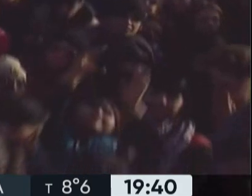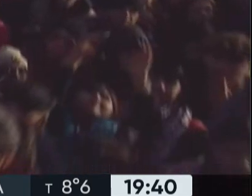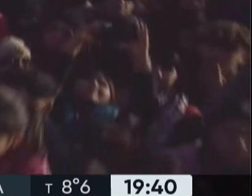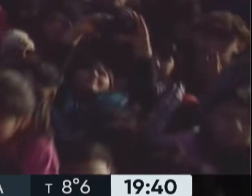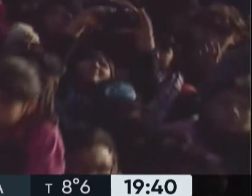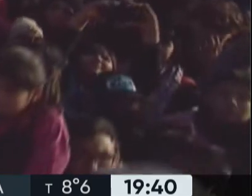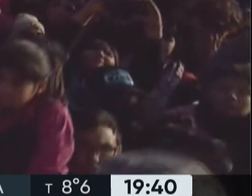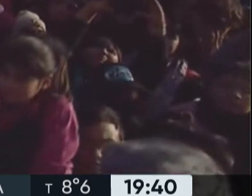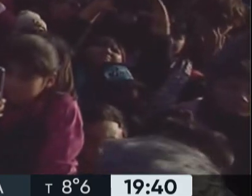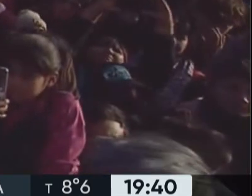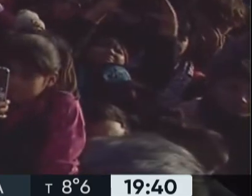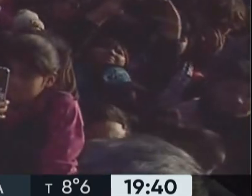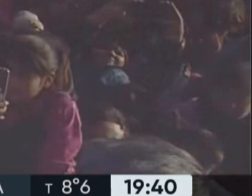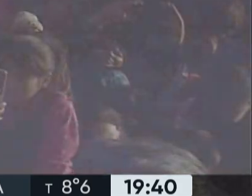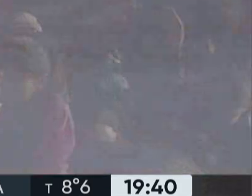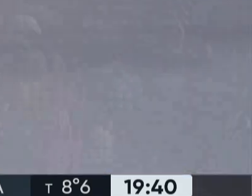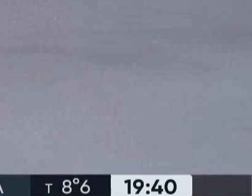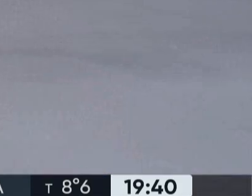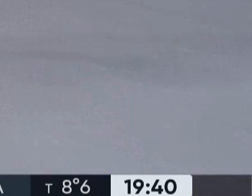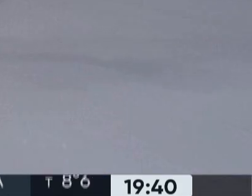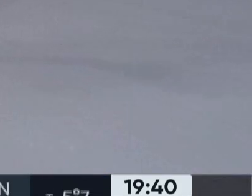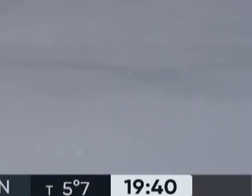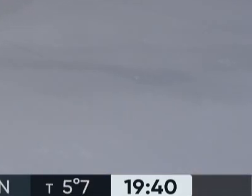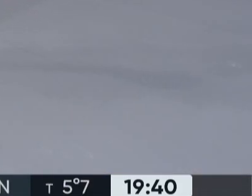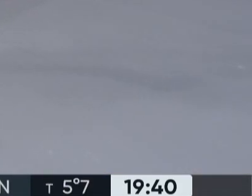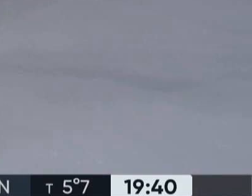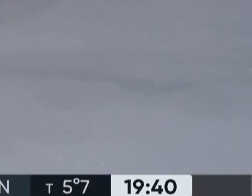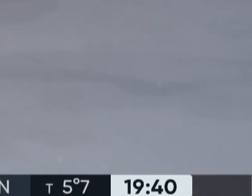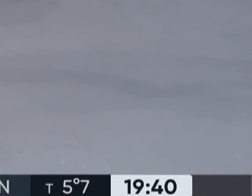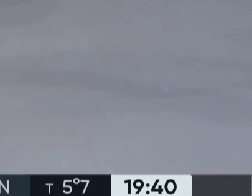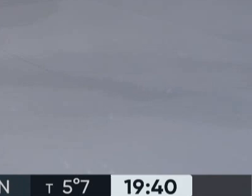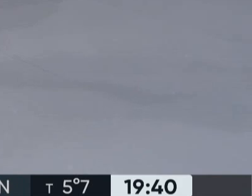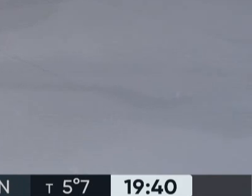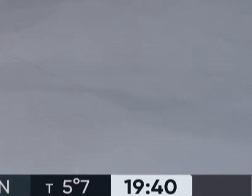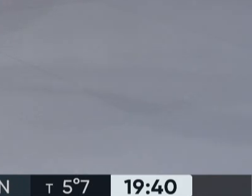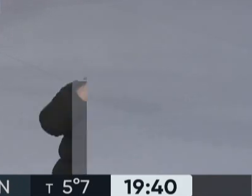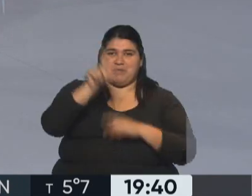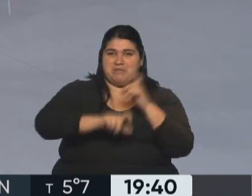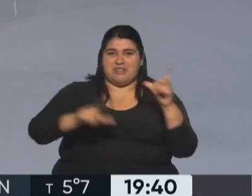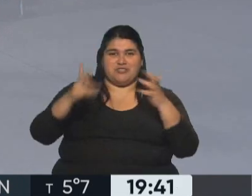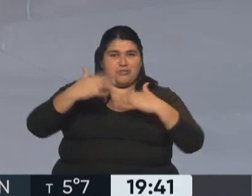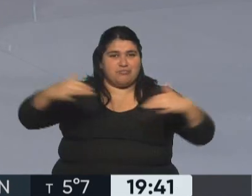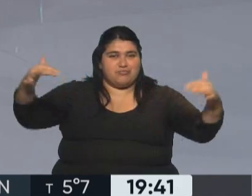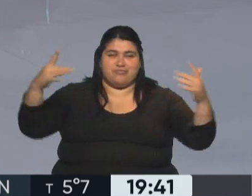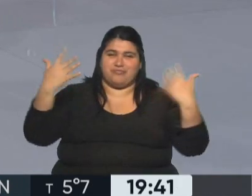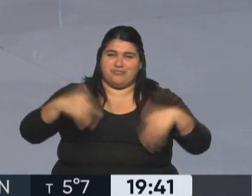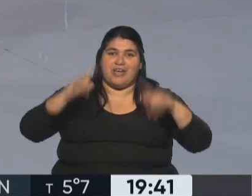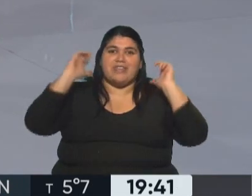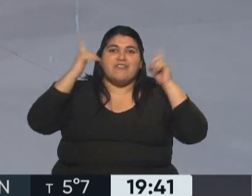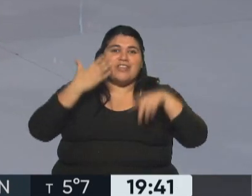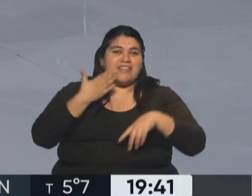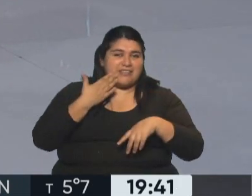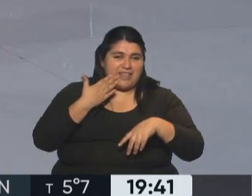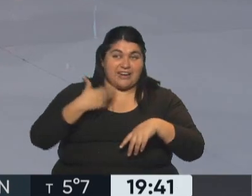como Chernobyl sé que es una locura pero por mí que bueno no más de 30.000 personas entonces disfrutando esta tarde fue hermosa